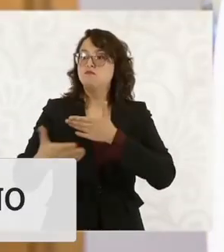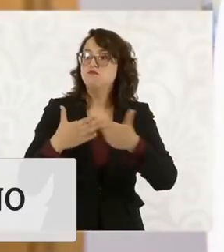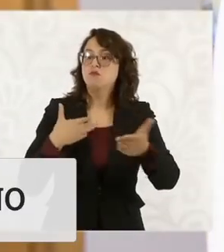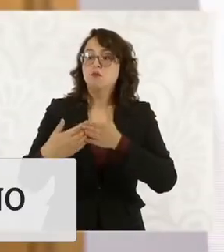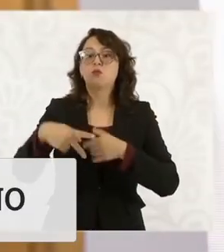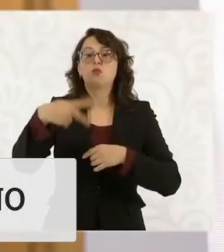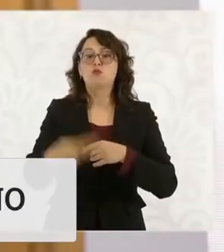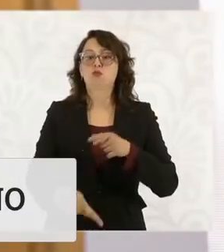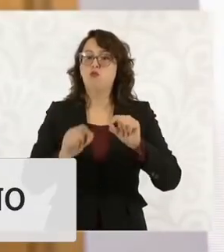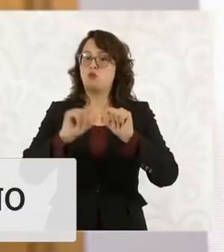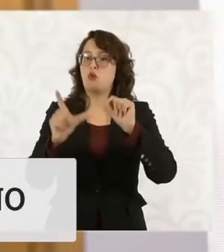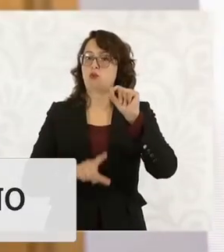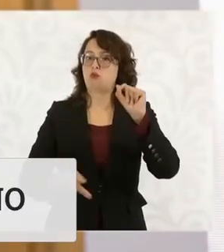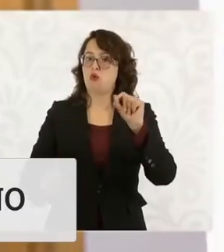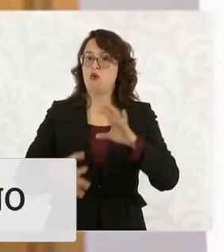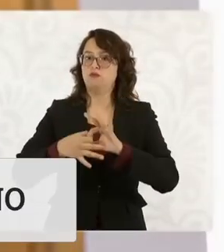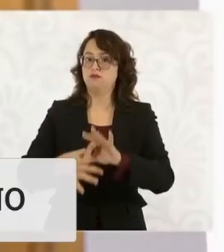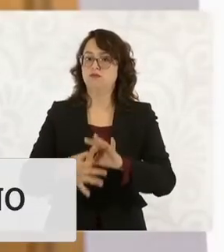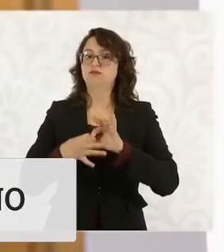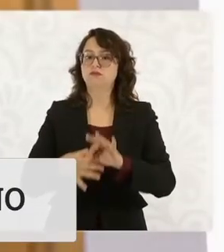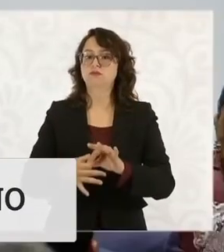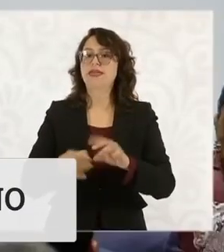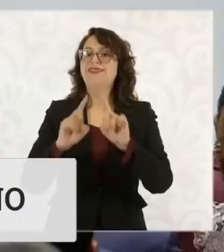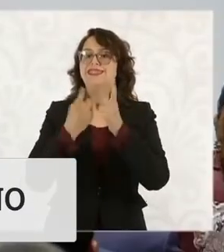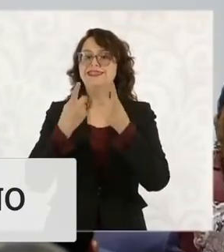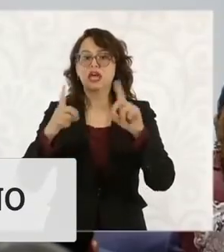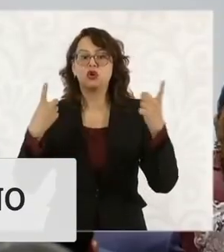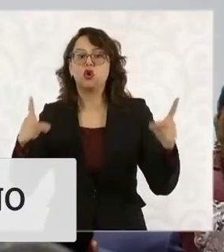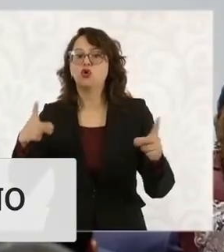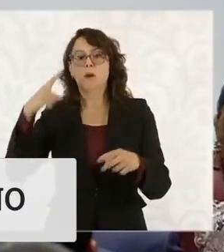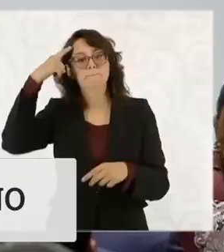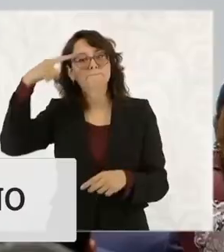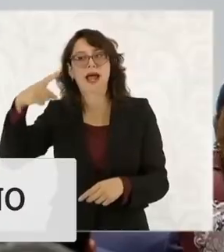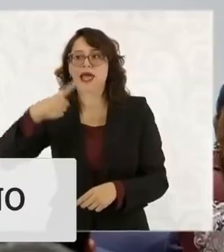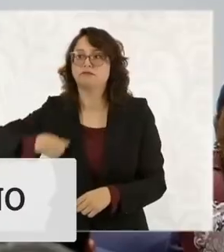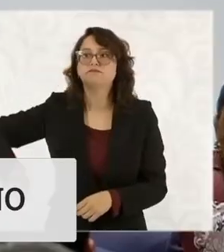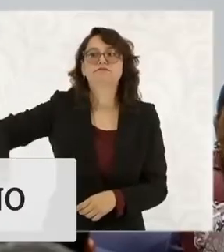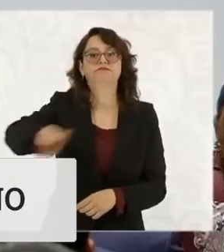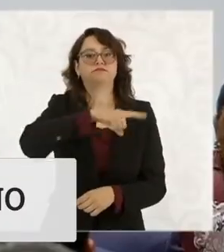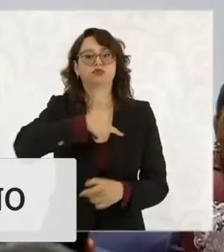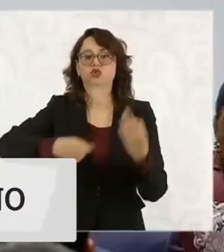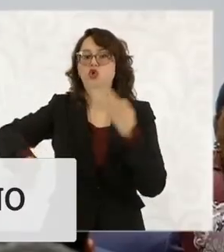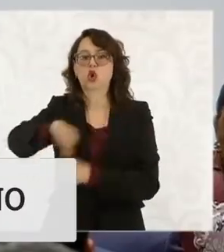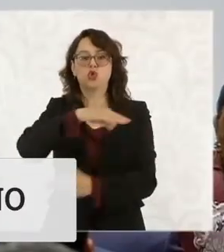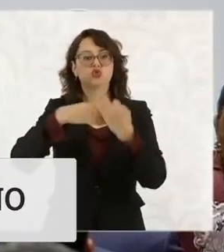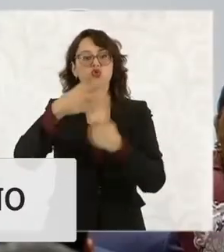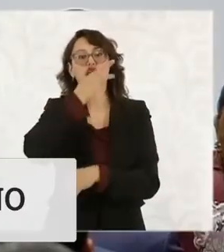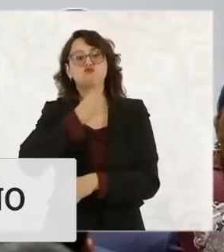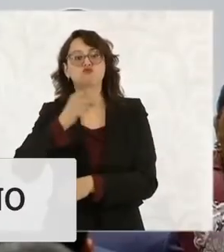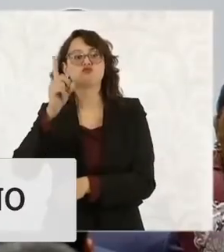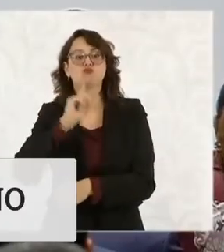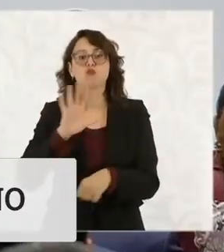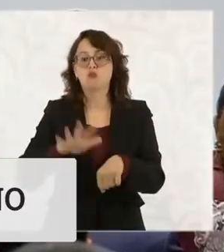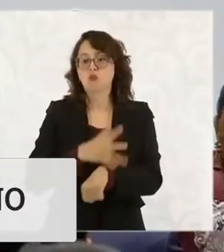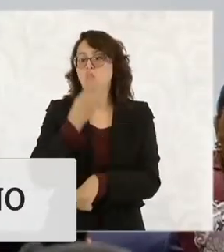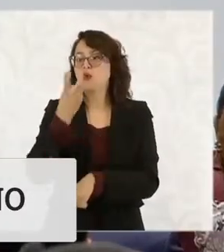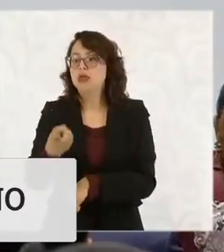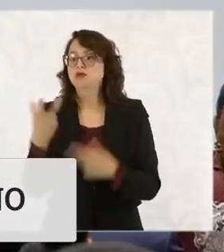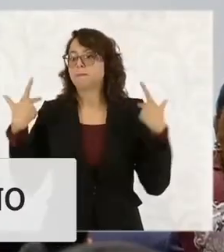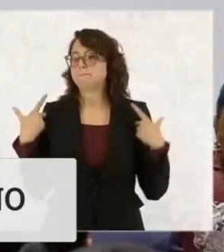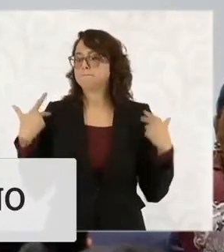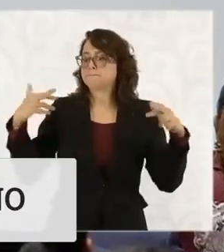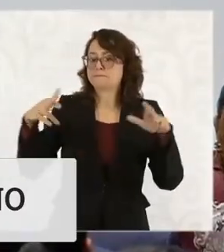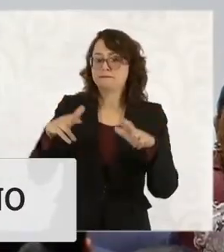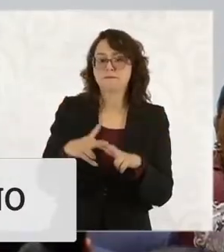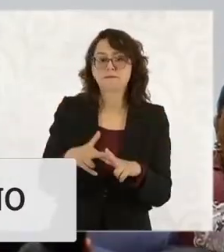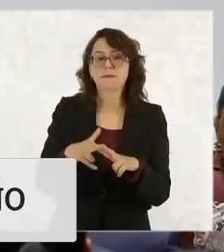se traduce en desarrollo para todas y para todos. Por ello, conformamos equipos de trabajo de